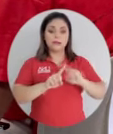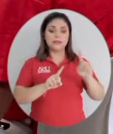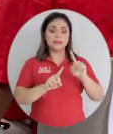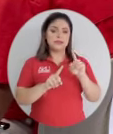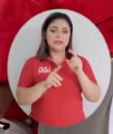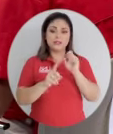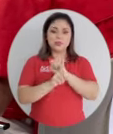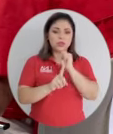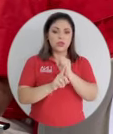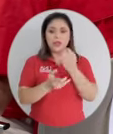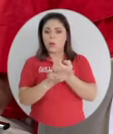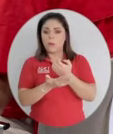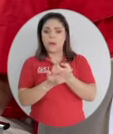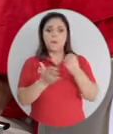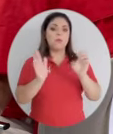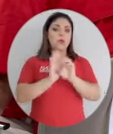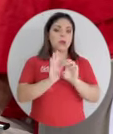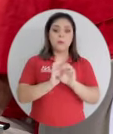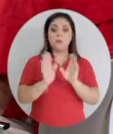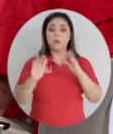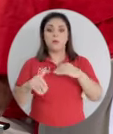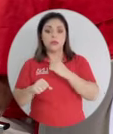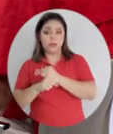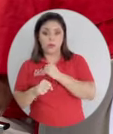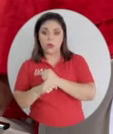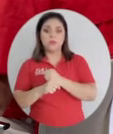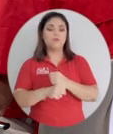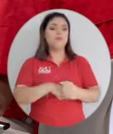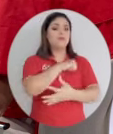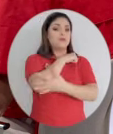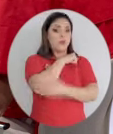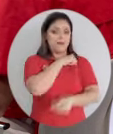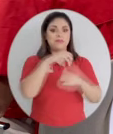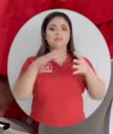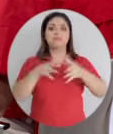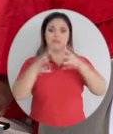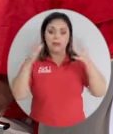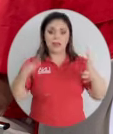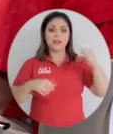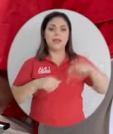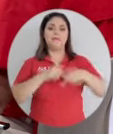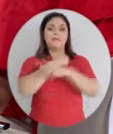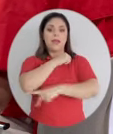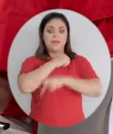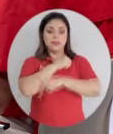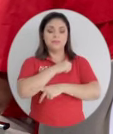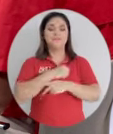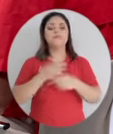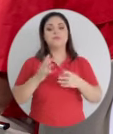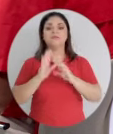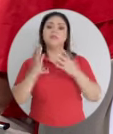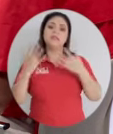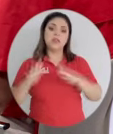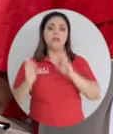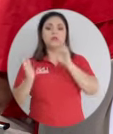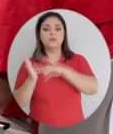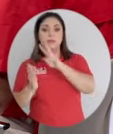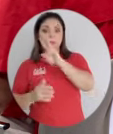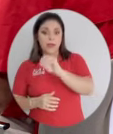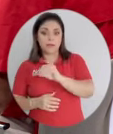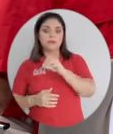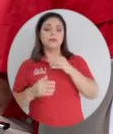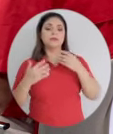casi que estructural, ¿verdad?, como el tema del desempleo y la pobreza en este país. Y bueno, Pasó 2020, 2021,